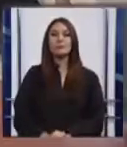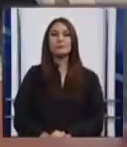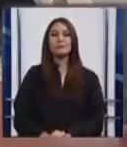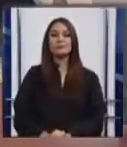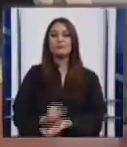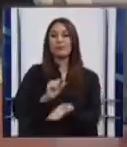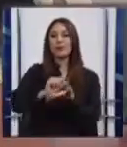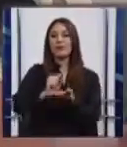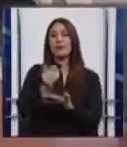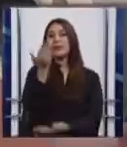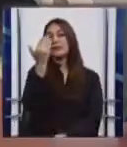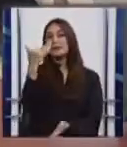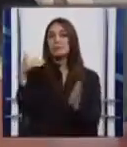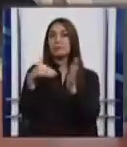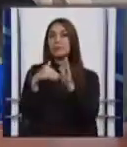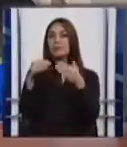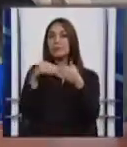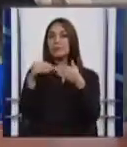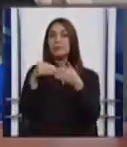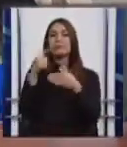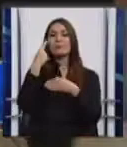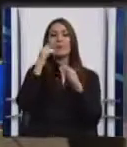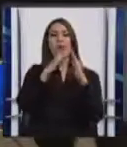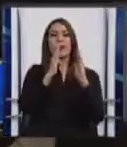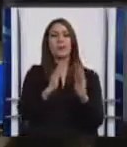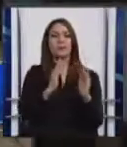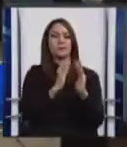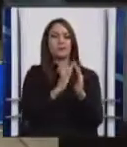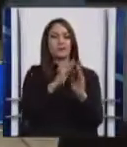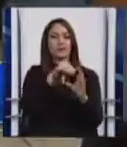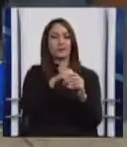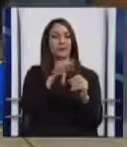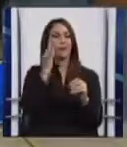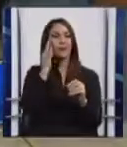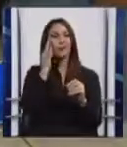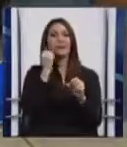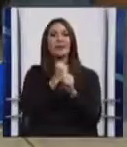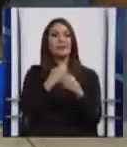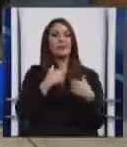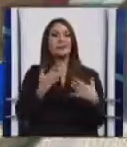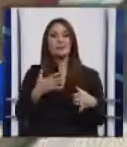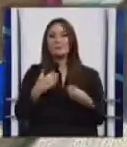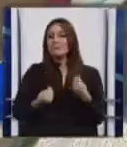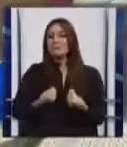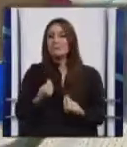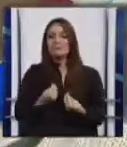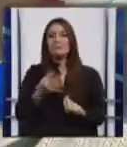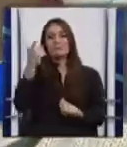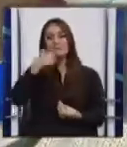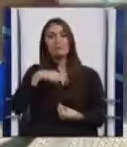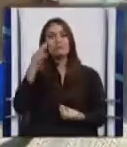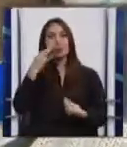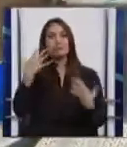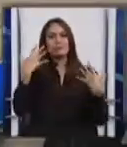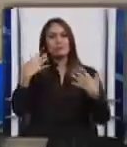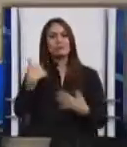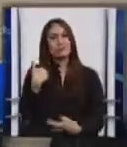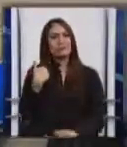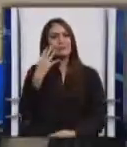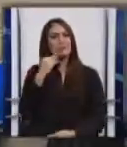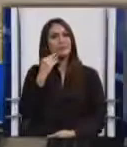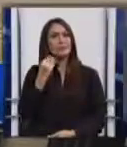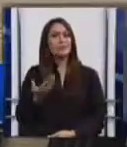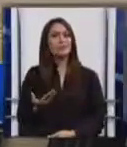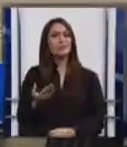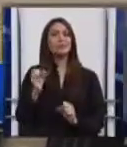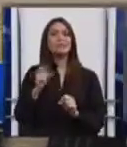Créditos de 15 mil dólares serán destinados para las damas de casa. Este programa de emprendimiento laboral es para impulsar el talento humano, que muchas de las veces no se concretan